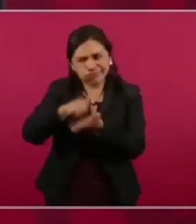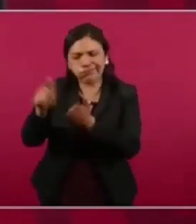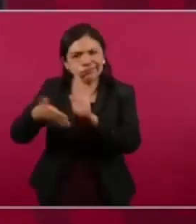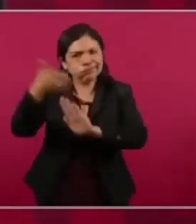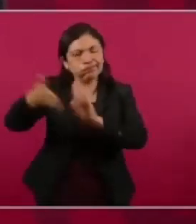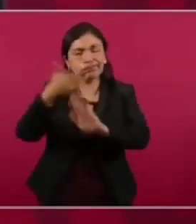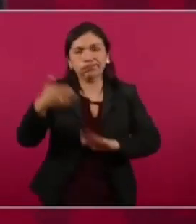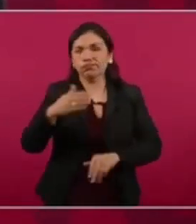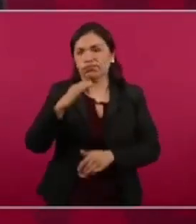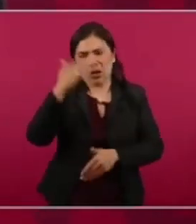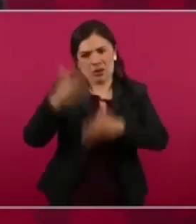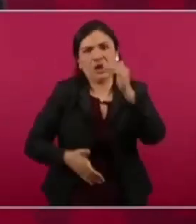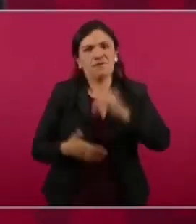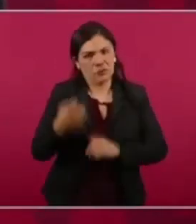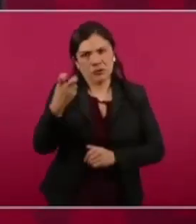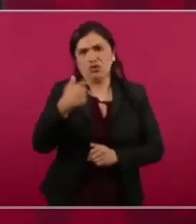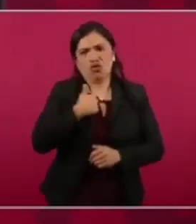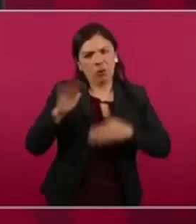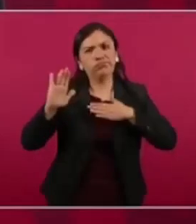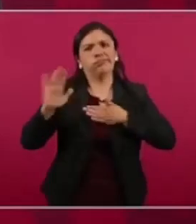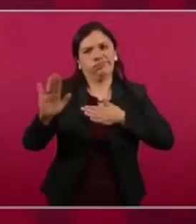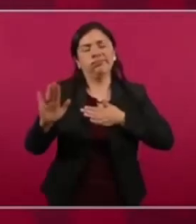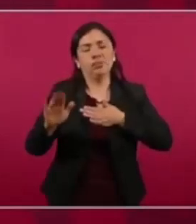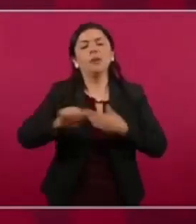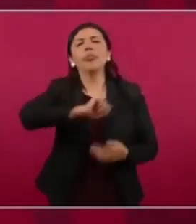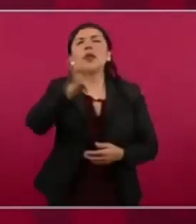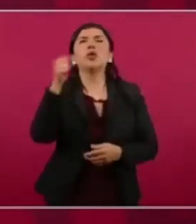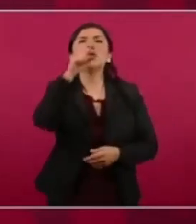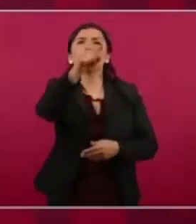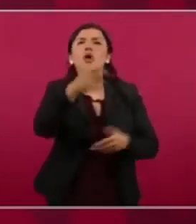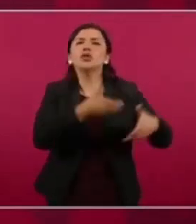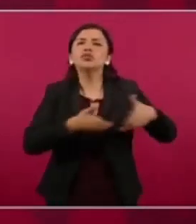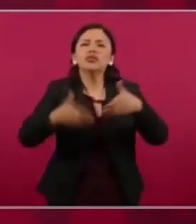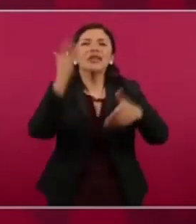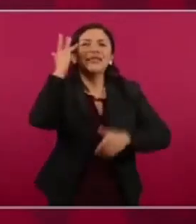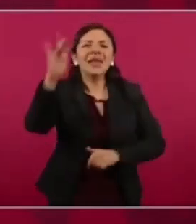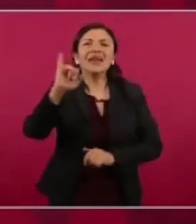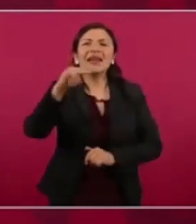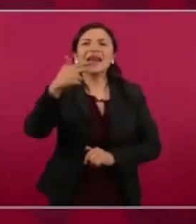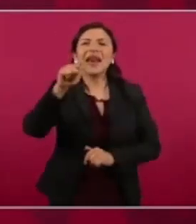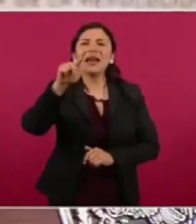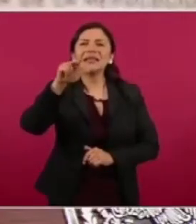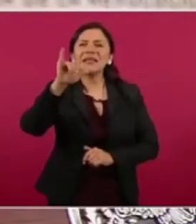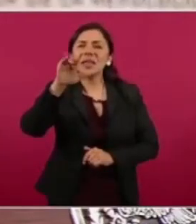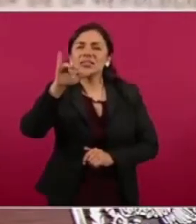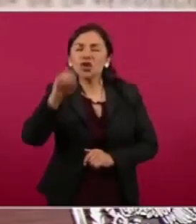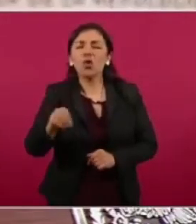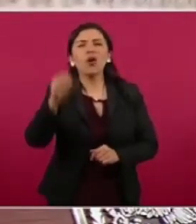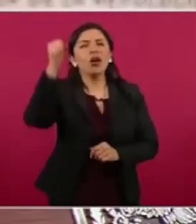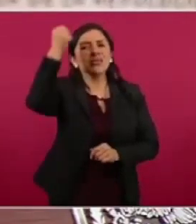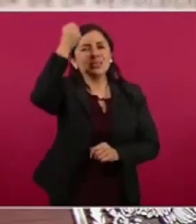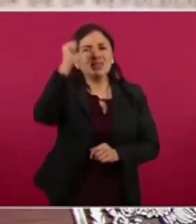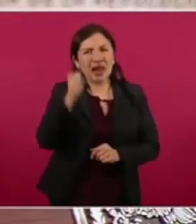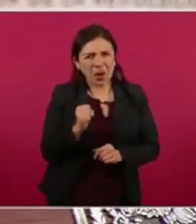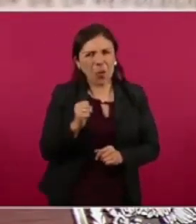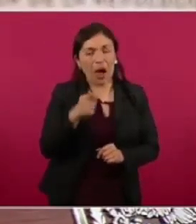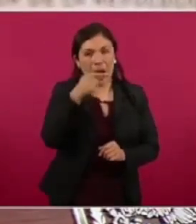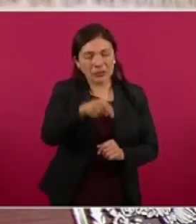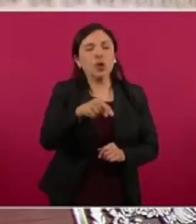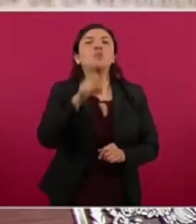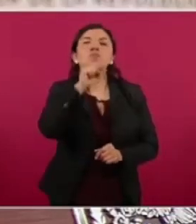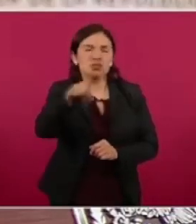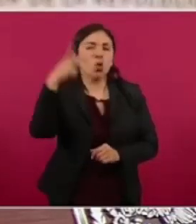mi compromiso. El camino de San Ignacio, Sinaloa, a Tayoltita, que es